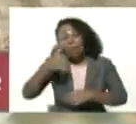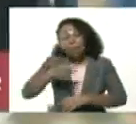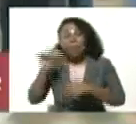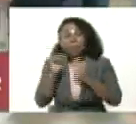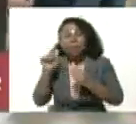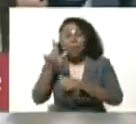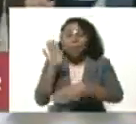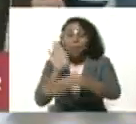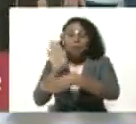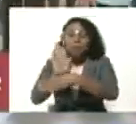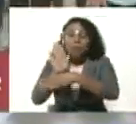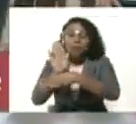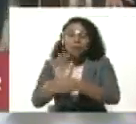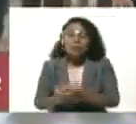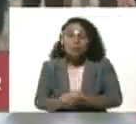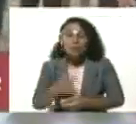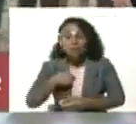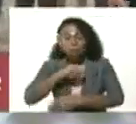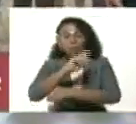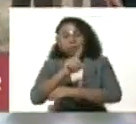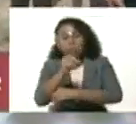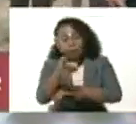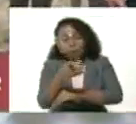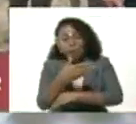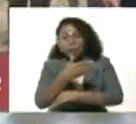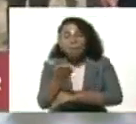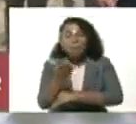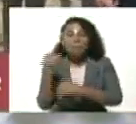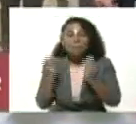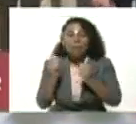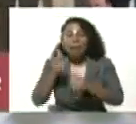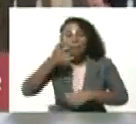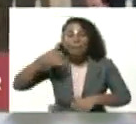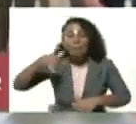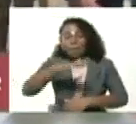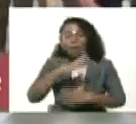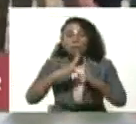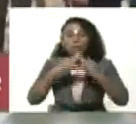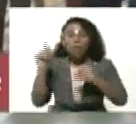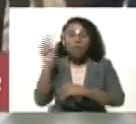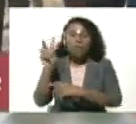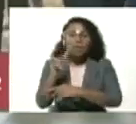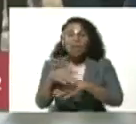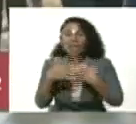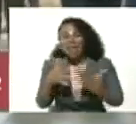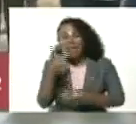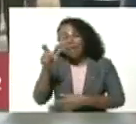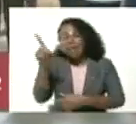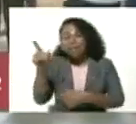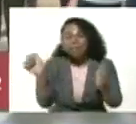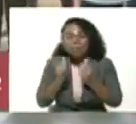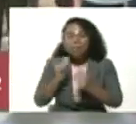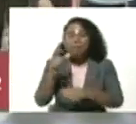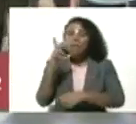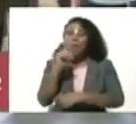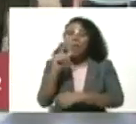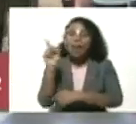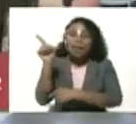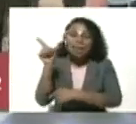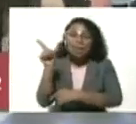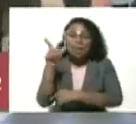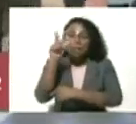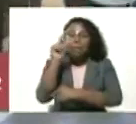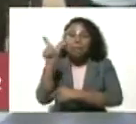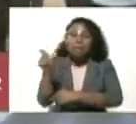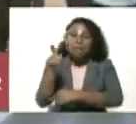tuviera un protector? Se lo pregunto a Mérida, pero se lo pregunto al pueblo de toda Venezuela. ¿Qué sería de Mérida si no tuviera ese muchacho